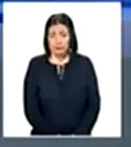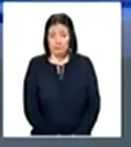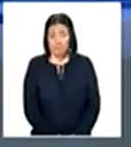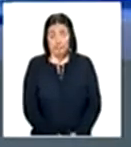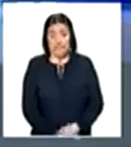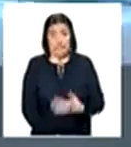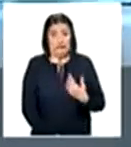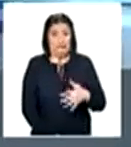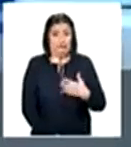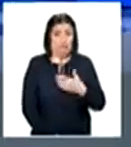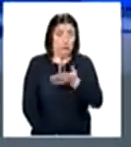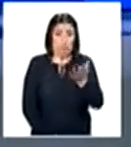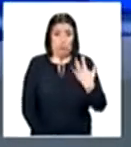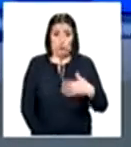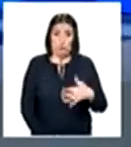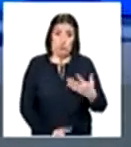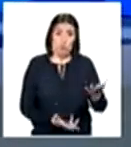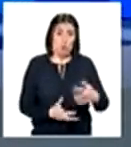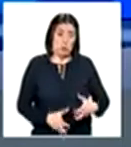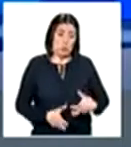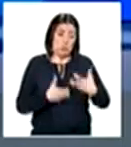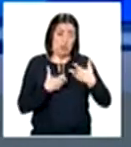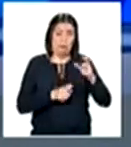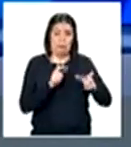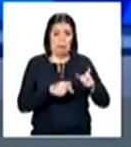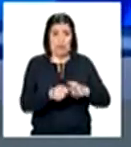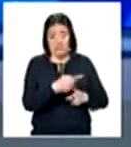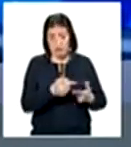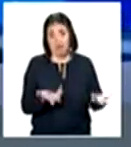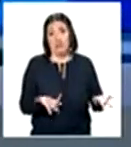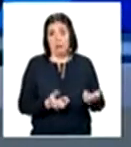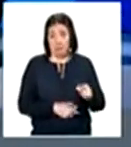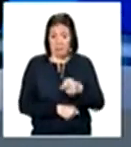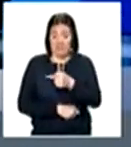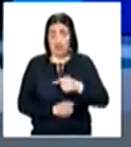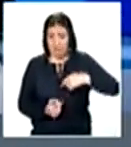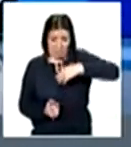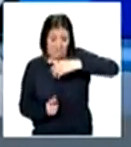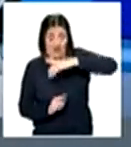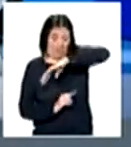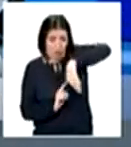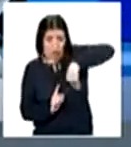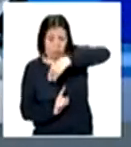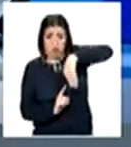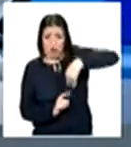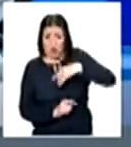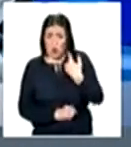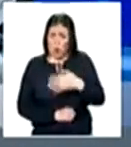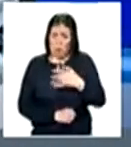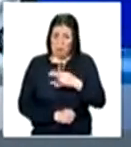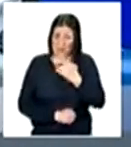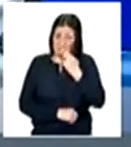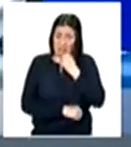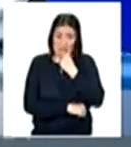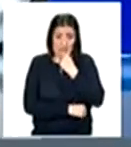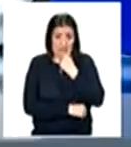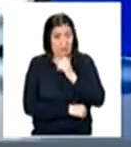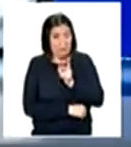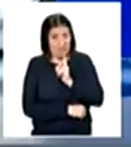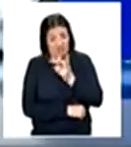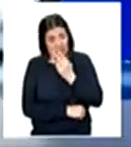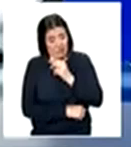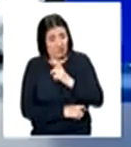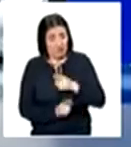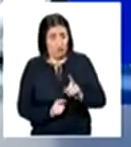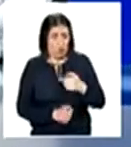Bueno, imagínense ustedes a qué nivel de indignación llegan las personas para terminar pues embalando al ladrón, ¿no? Oye, mira, puede resultar gracioso, pero la verdad no lo es, ¿no? Así es. O sea,